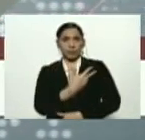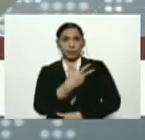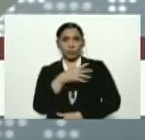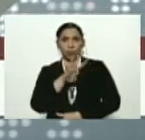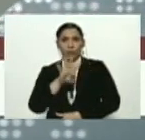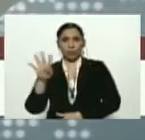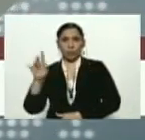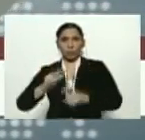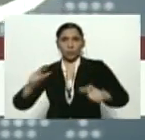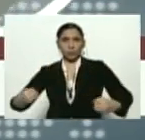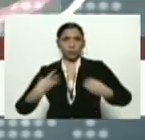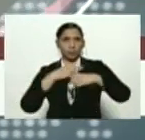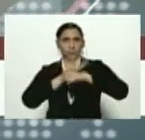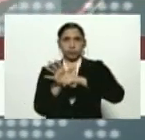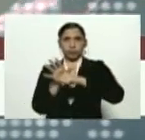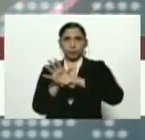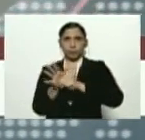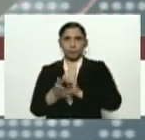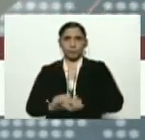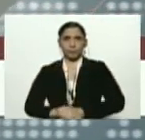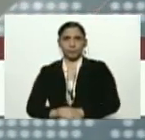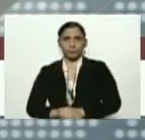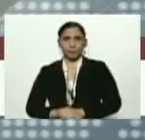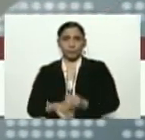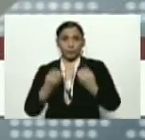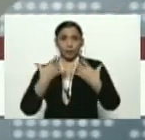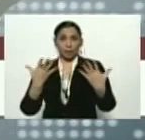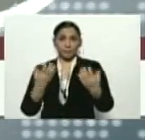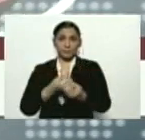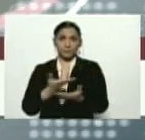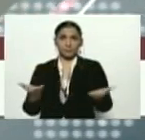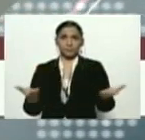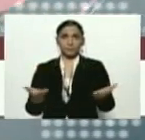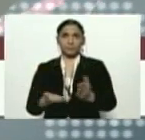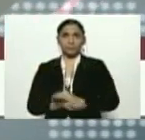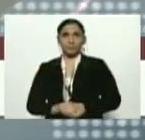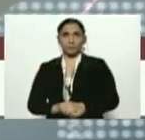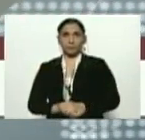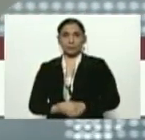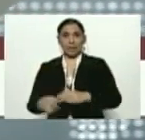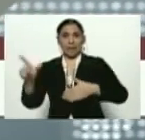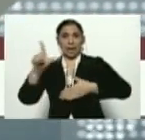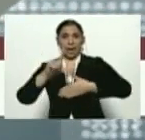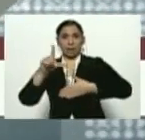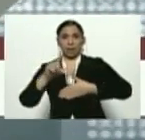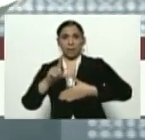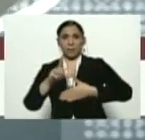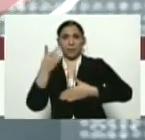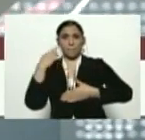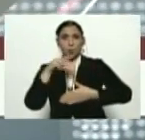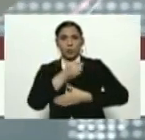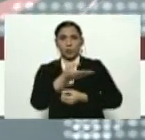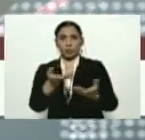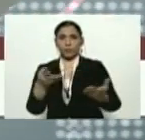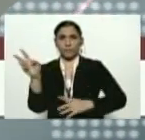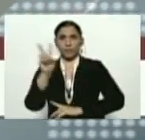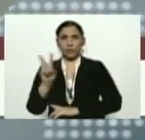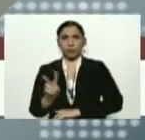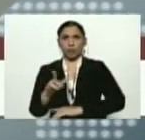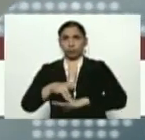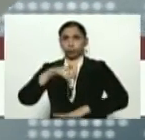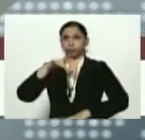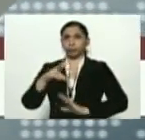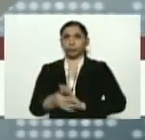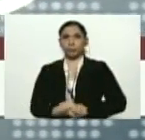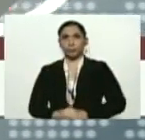14.644 casos de COVID-19. Bueno, aquí está Latinoamérica y por eso Venezuela